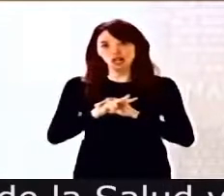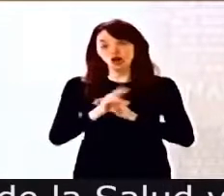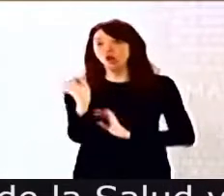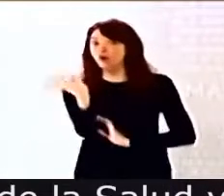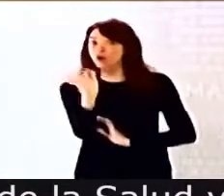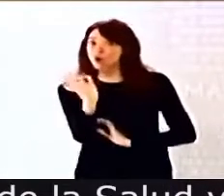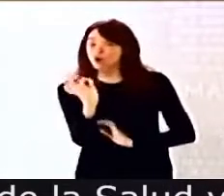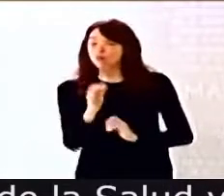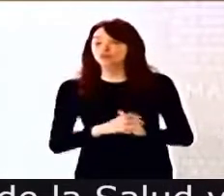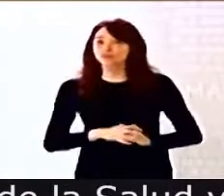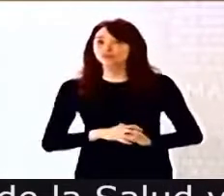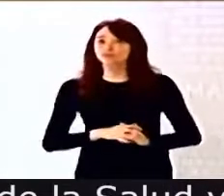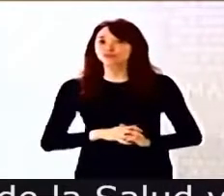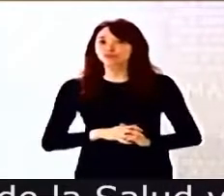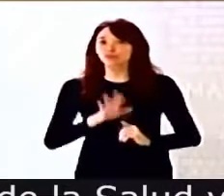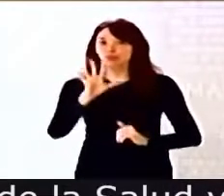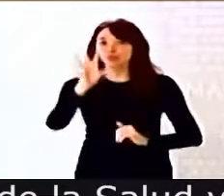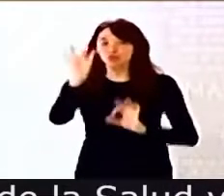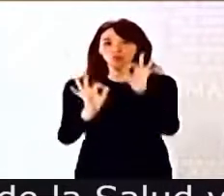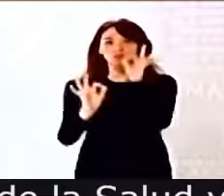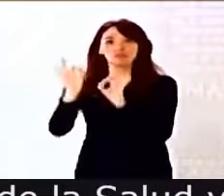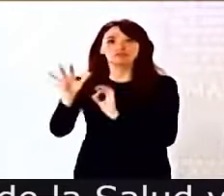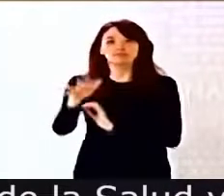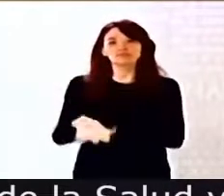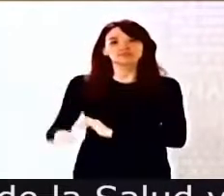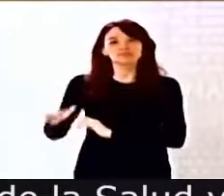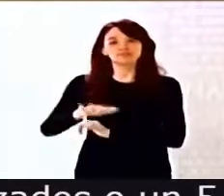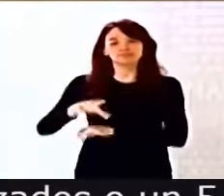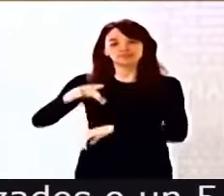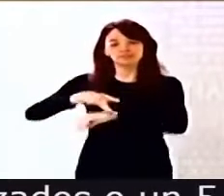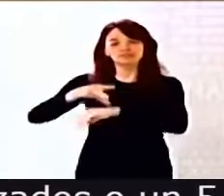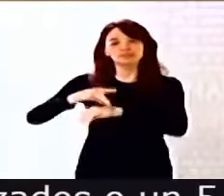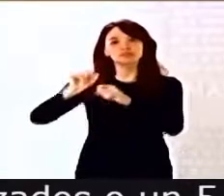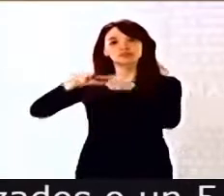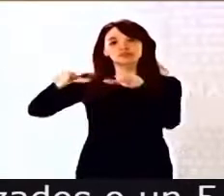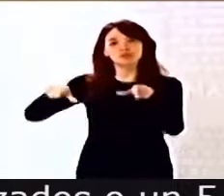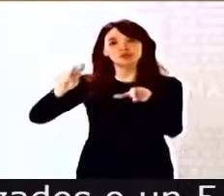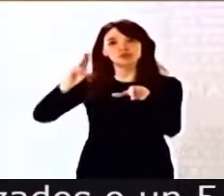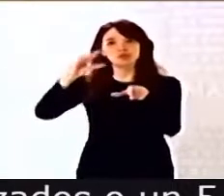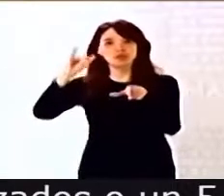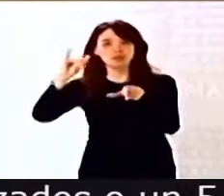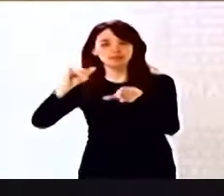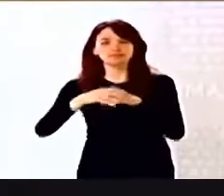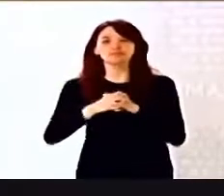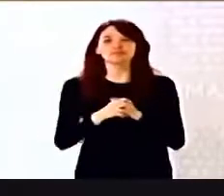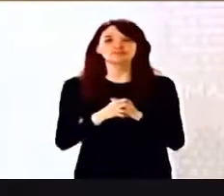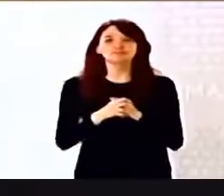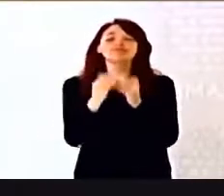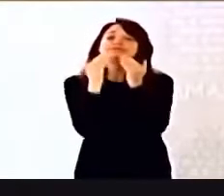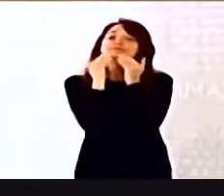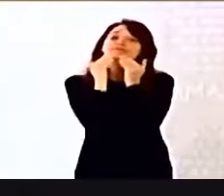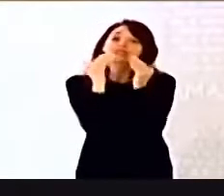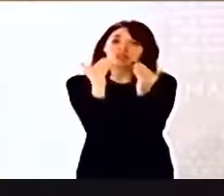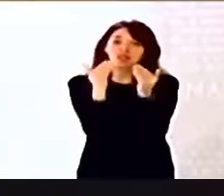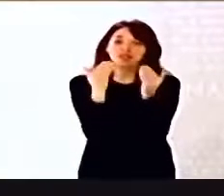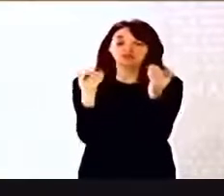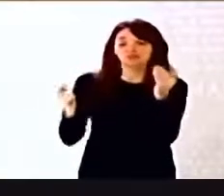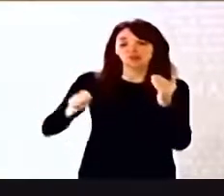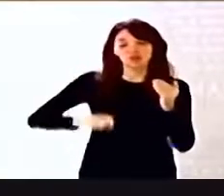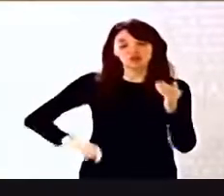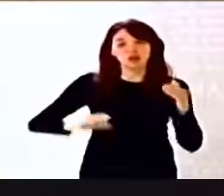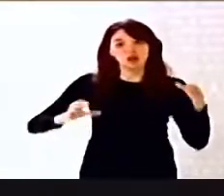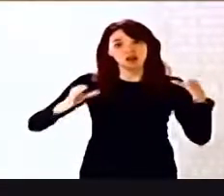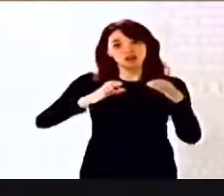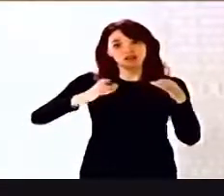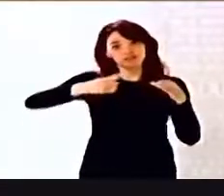o un 5% de pacientes en la UCI. Gracias, por tanto, a todos los profesionales que